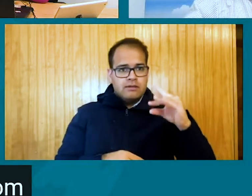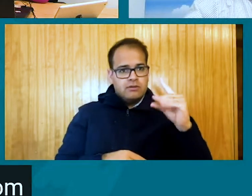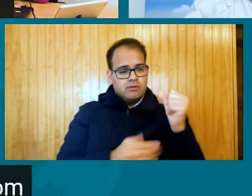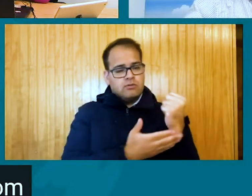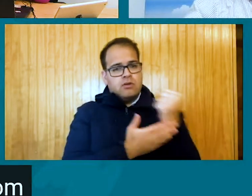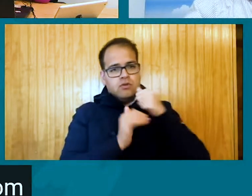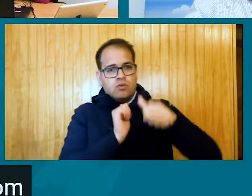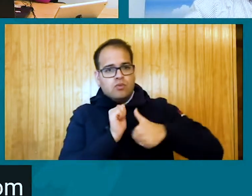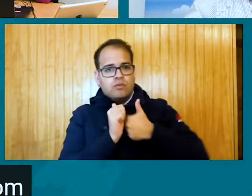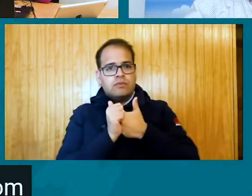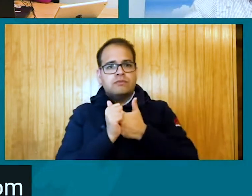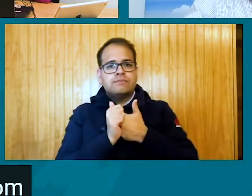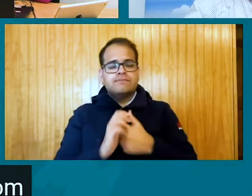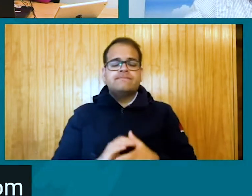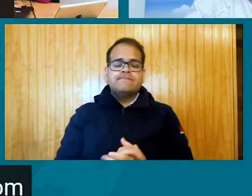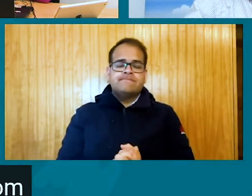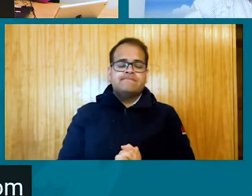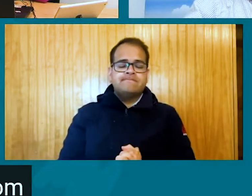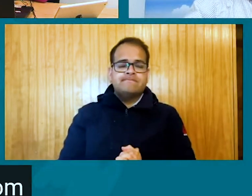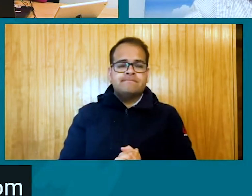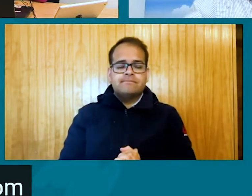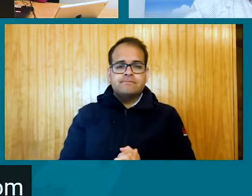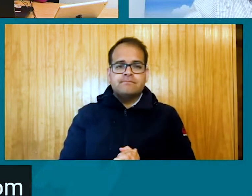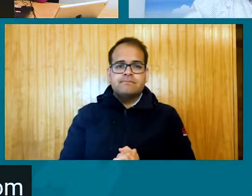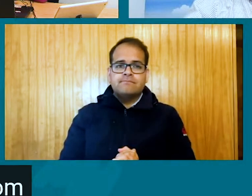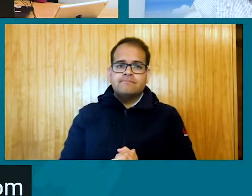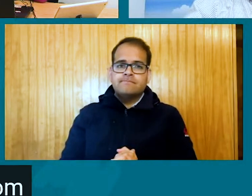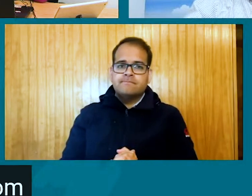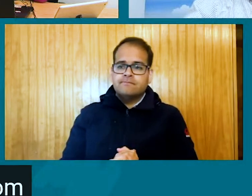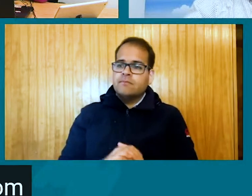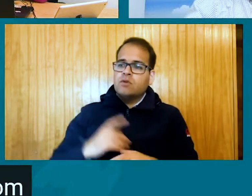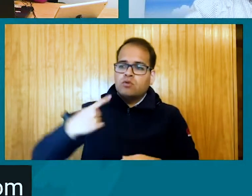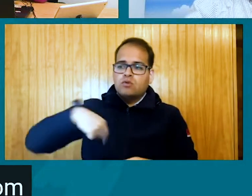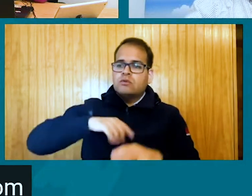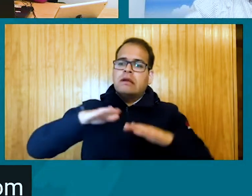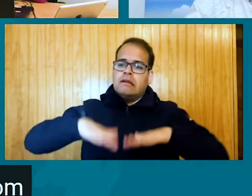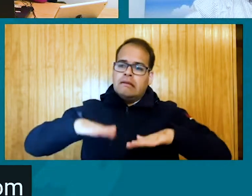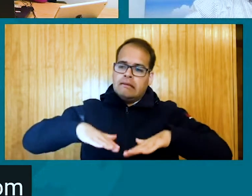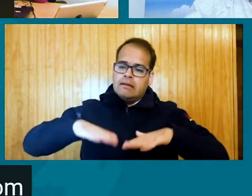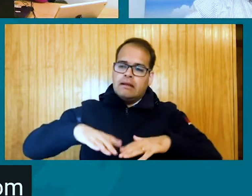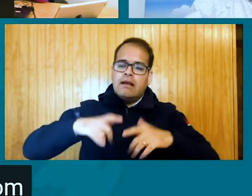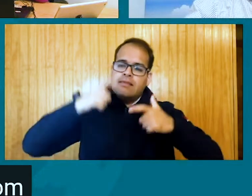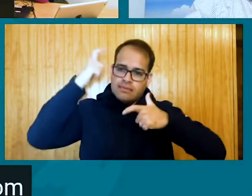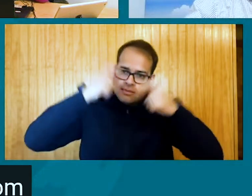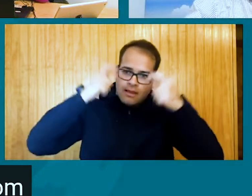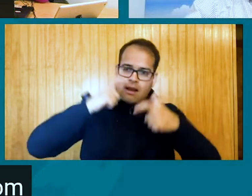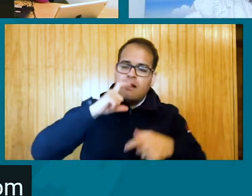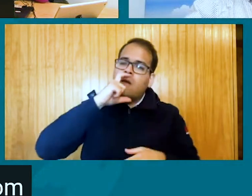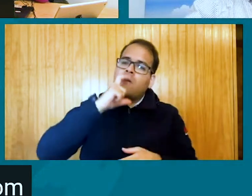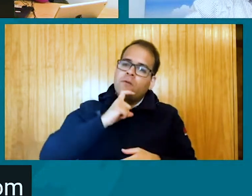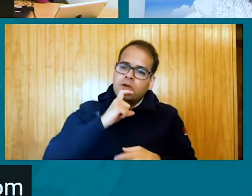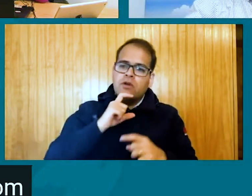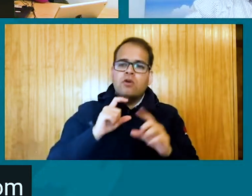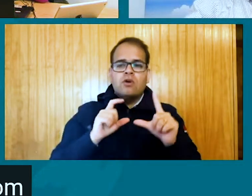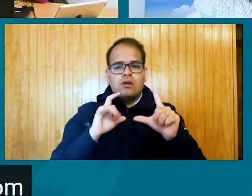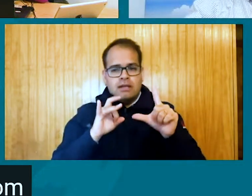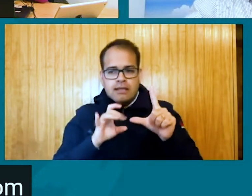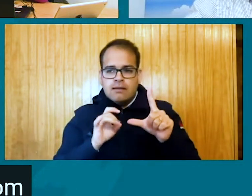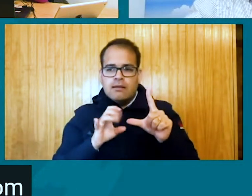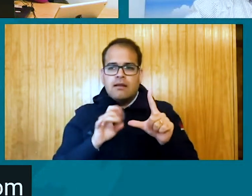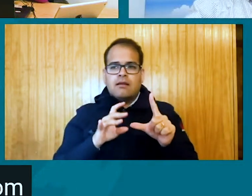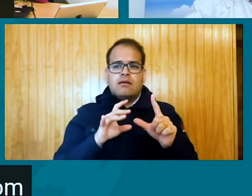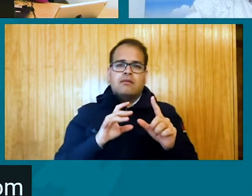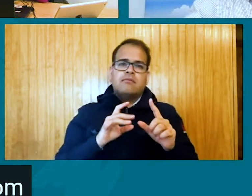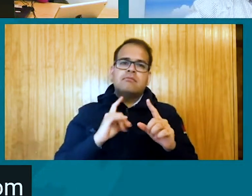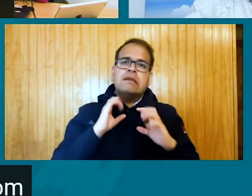hacen súper buenos Germán, estudios. nosotros aquí estamos en Talca, Curicó, Linares, Cauquienes, bien fuerte. ¿Qué asesor